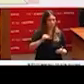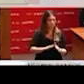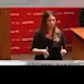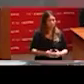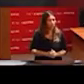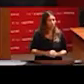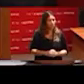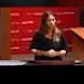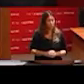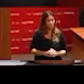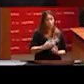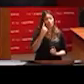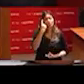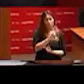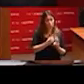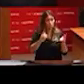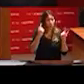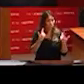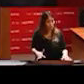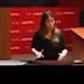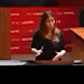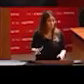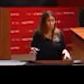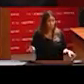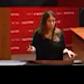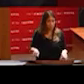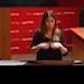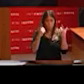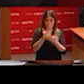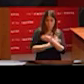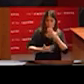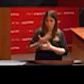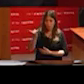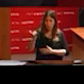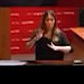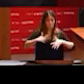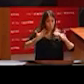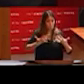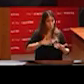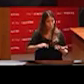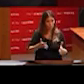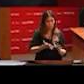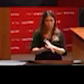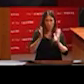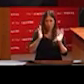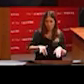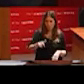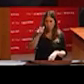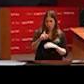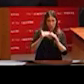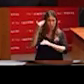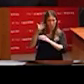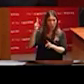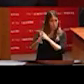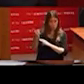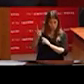más en algunos casos independientemente de las discapacidades sobrevenidas no son obice para que la gente pueda seguir promocionando y